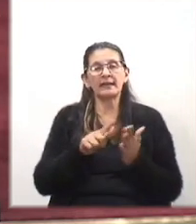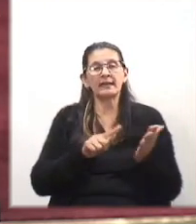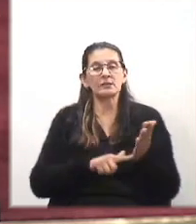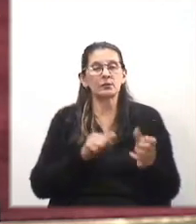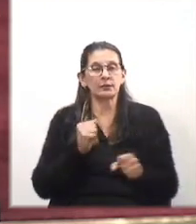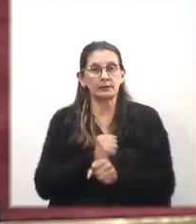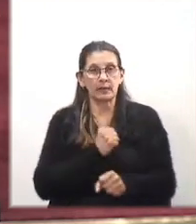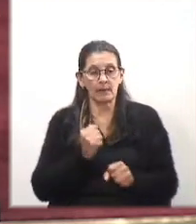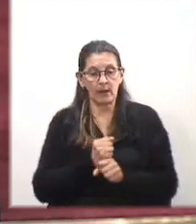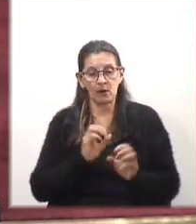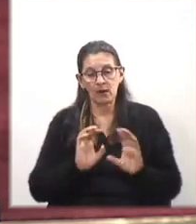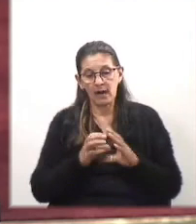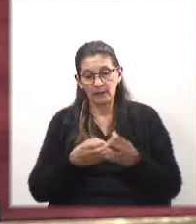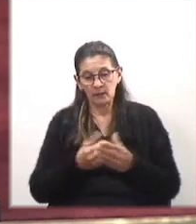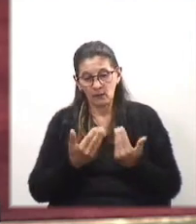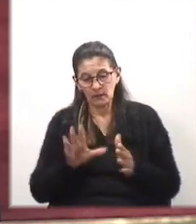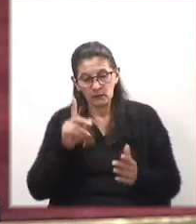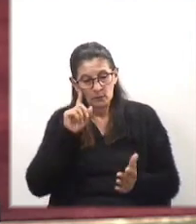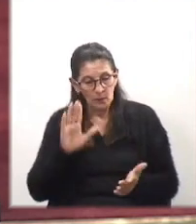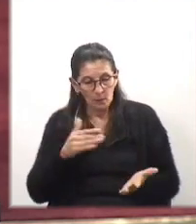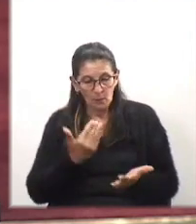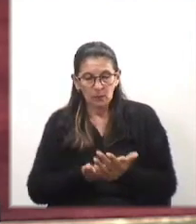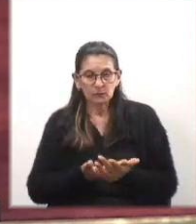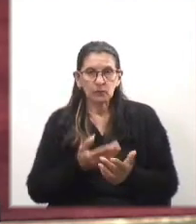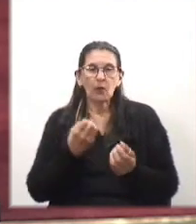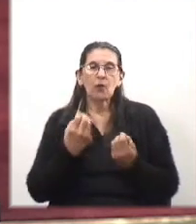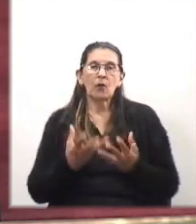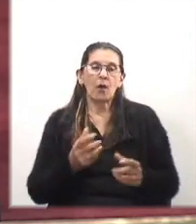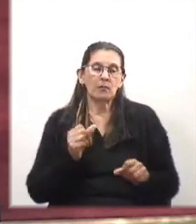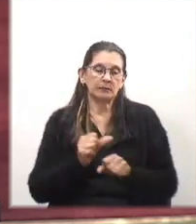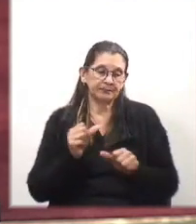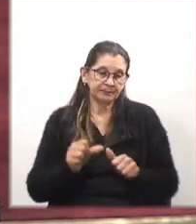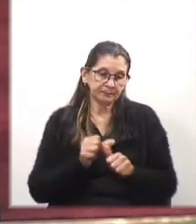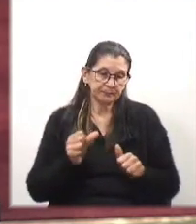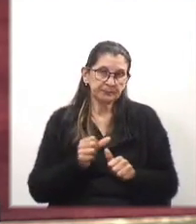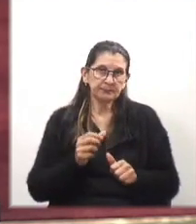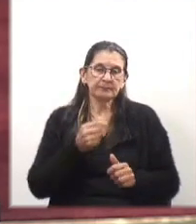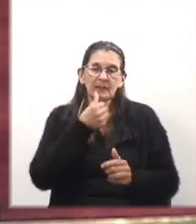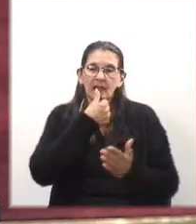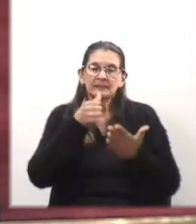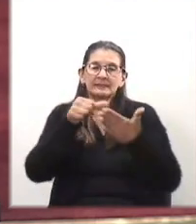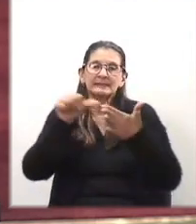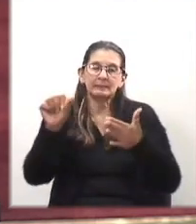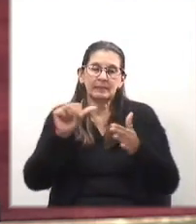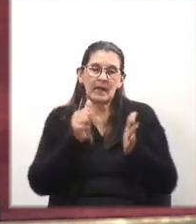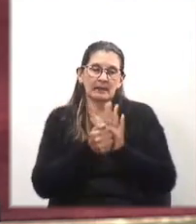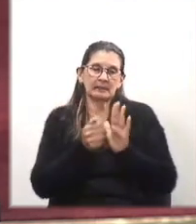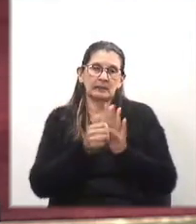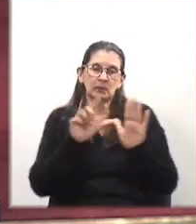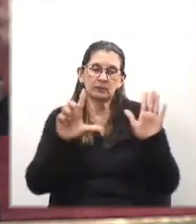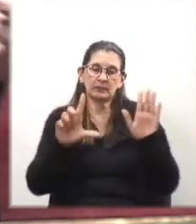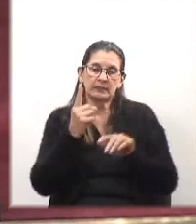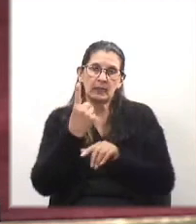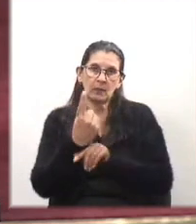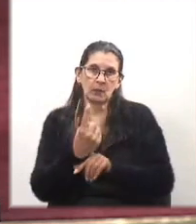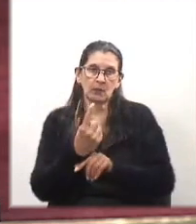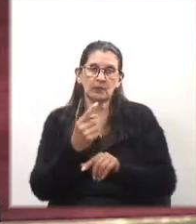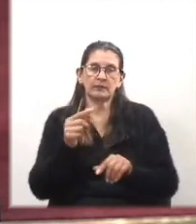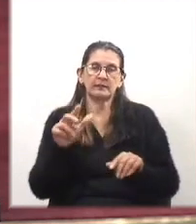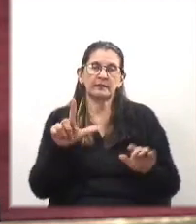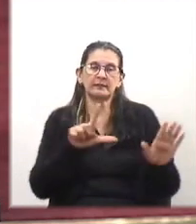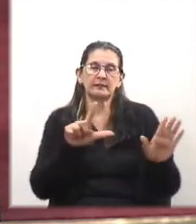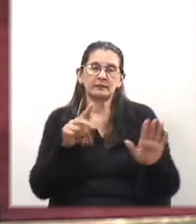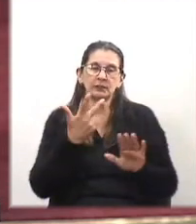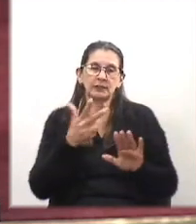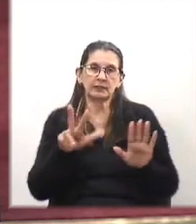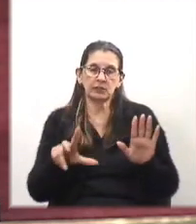Trabajo, Cabildo Abierto también propuso, como medida alternativa, actualizar algunos de los timbres del artículo 71 de la Ley